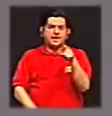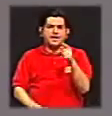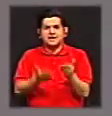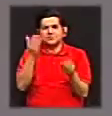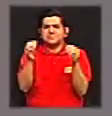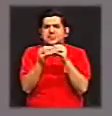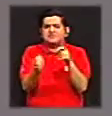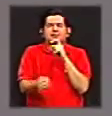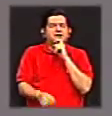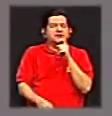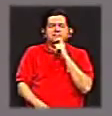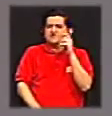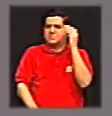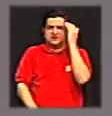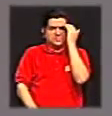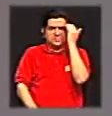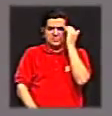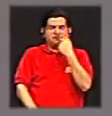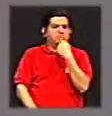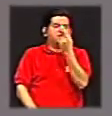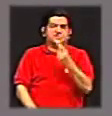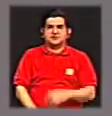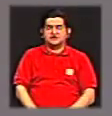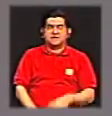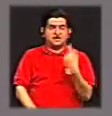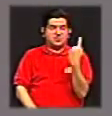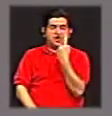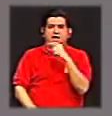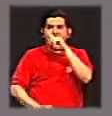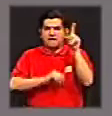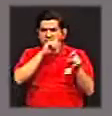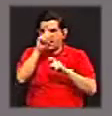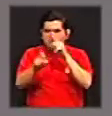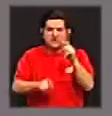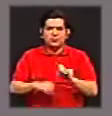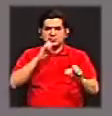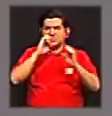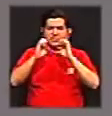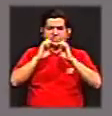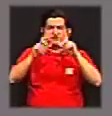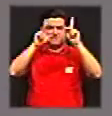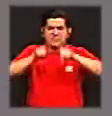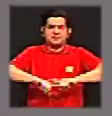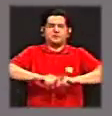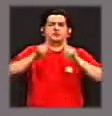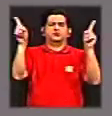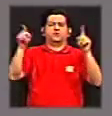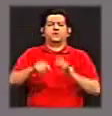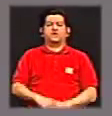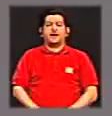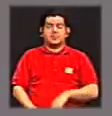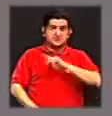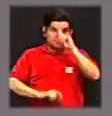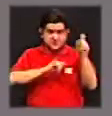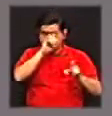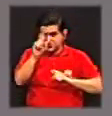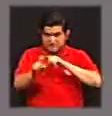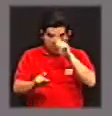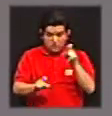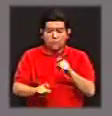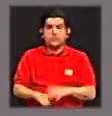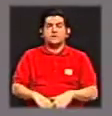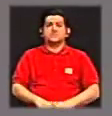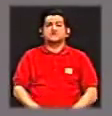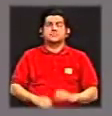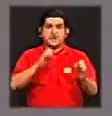más difícil de decir, uh-huh. porque en cada encuesta entrevistamos personas distintas. Uh-huh. Una encuesta que